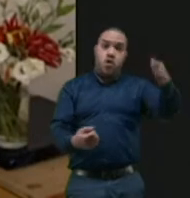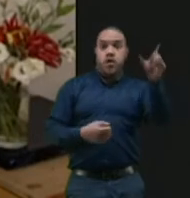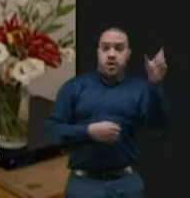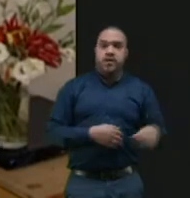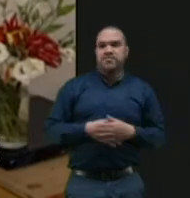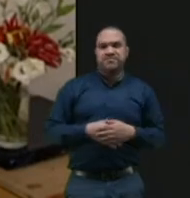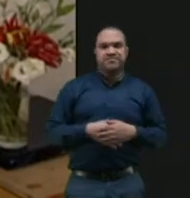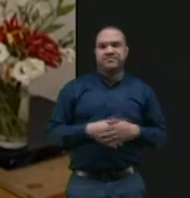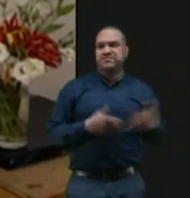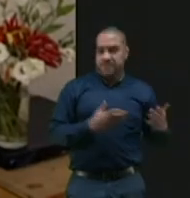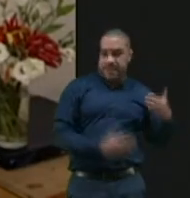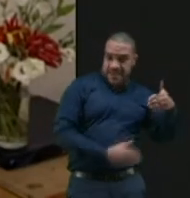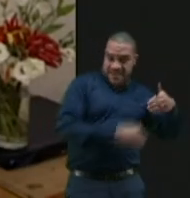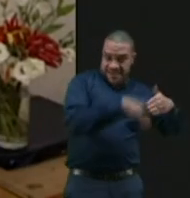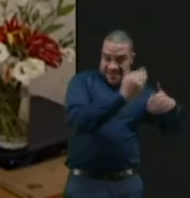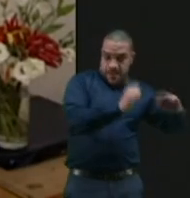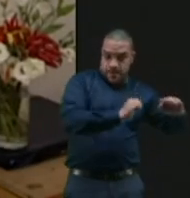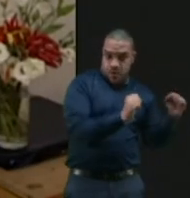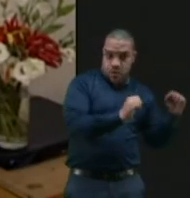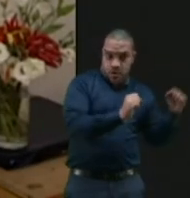Aviv, este era el mapa que teníamos.